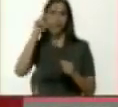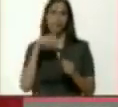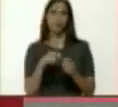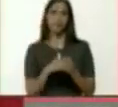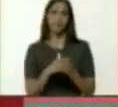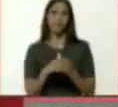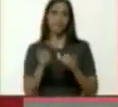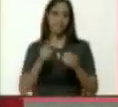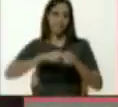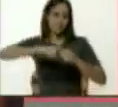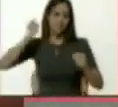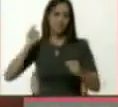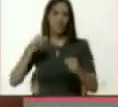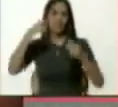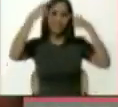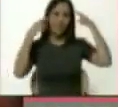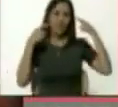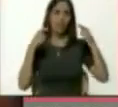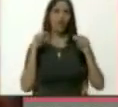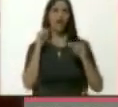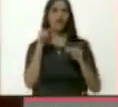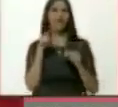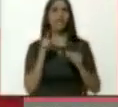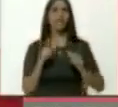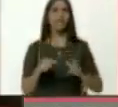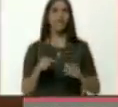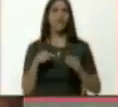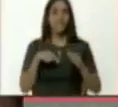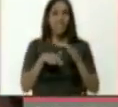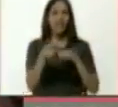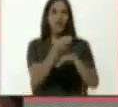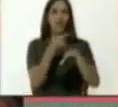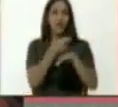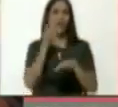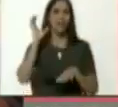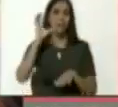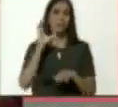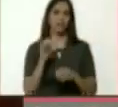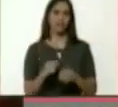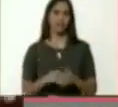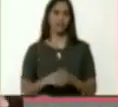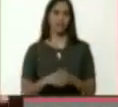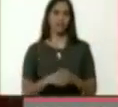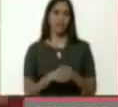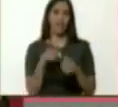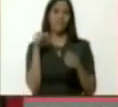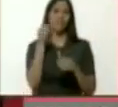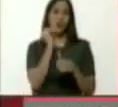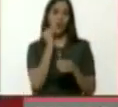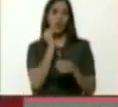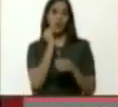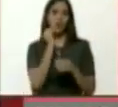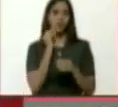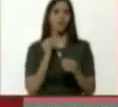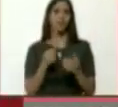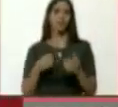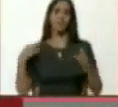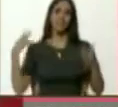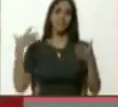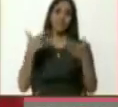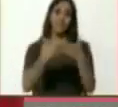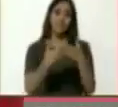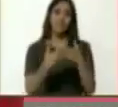se delastraban del chavismo, que ellos eran los que iban a gobernar el país. Esa juventud, esa generación